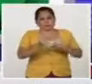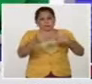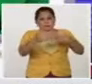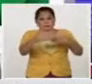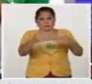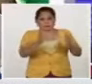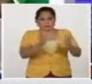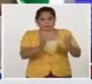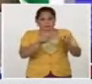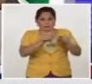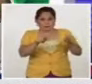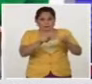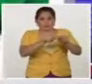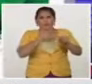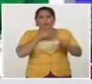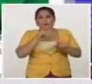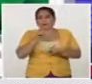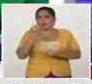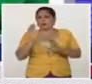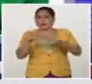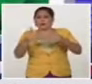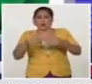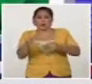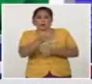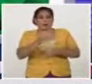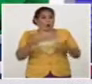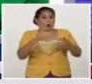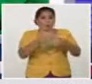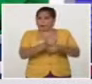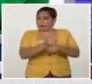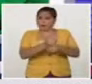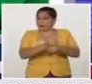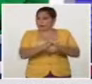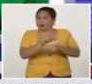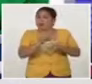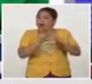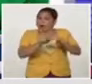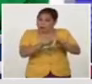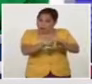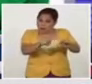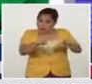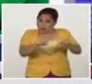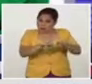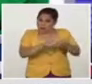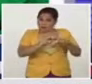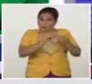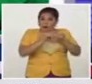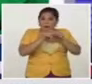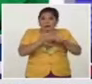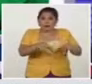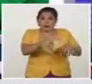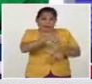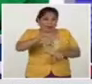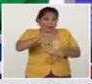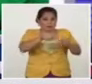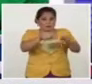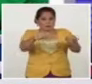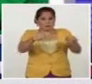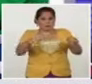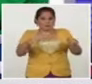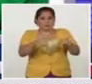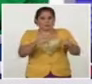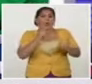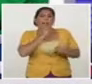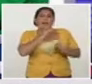a lo mejor tú no cierras el municipio completo, pero en ese lugar donde ya tú has identificado una transmisión con un